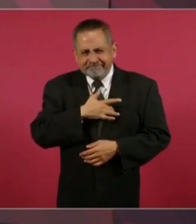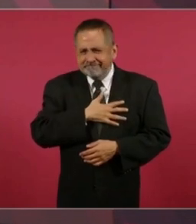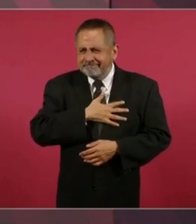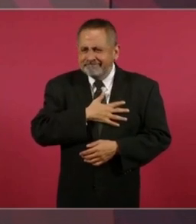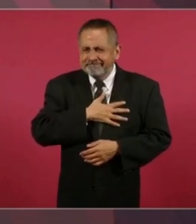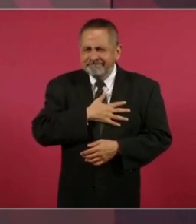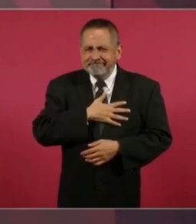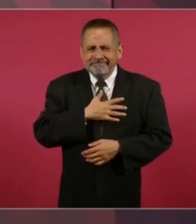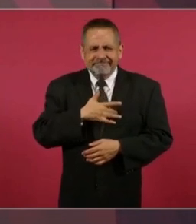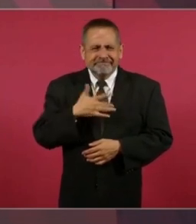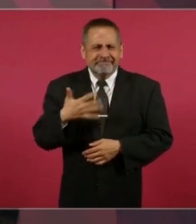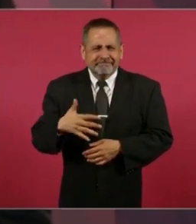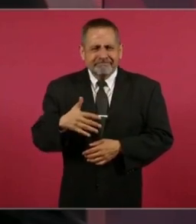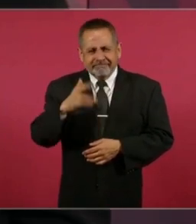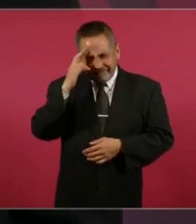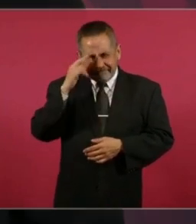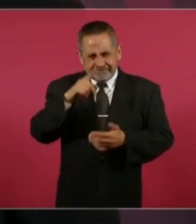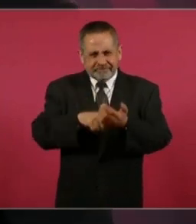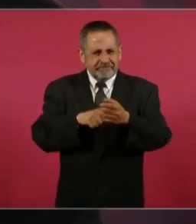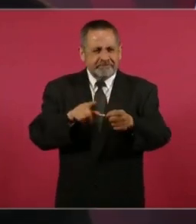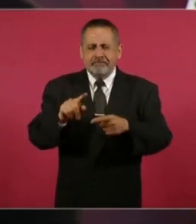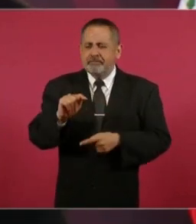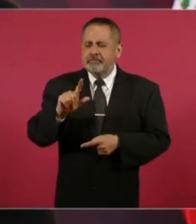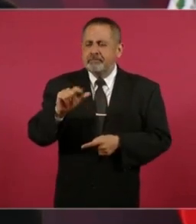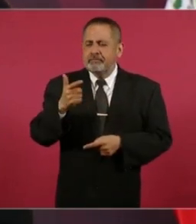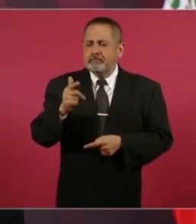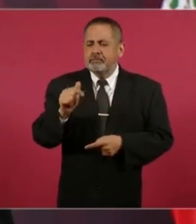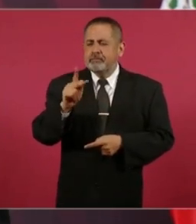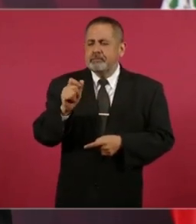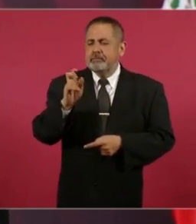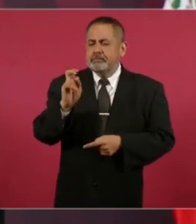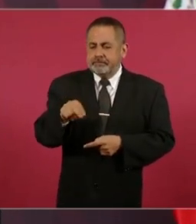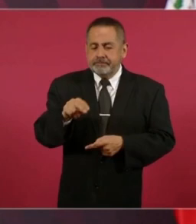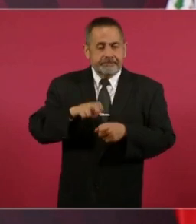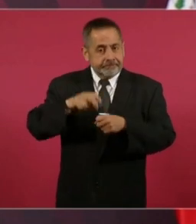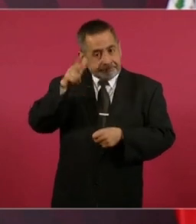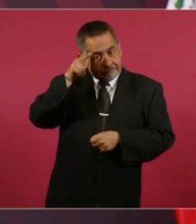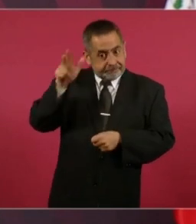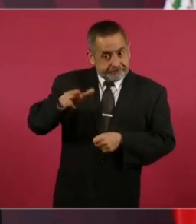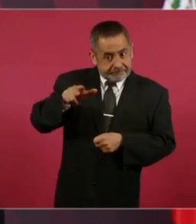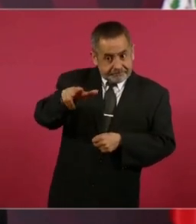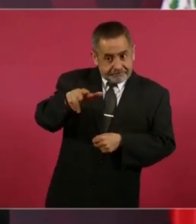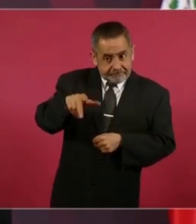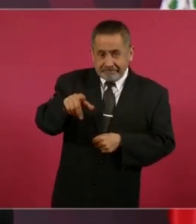todavía trago al en Hidalgo fue